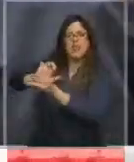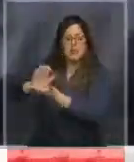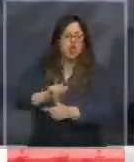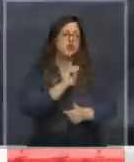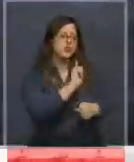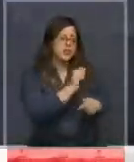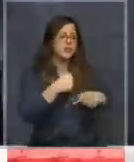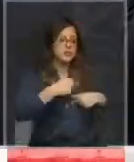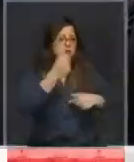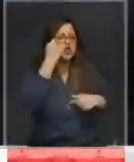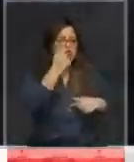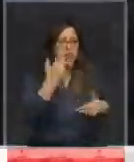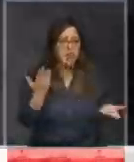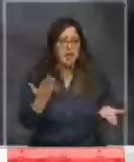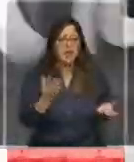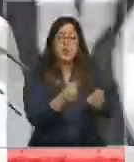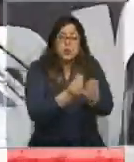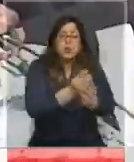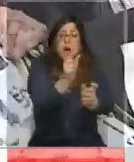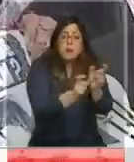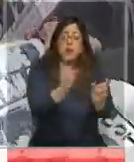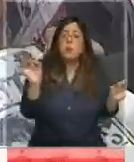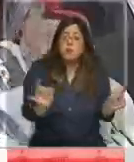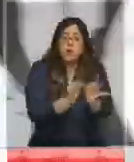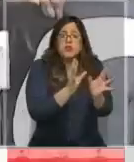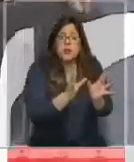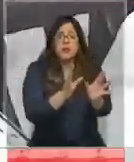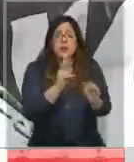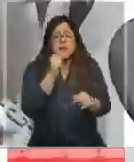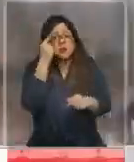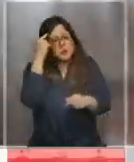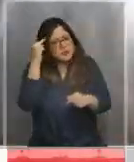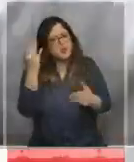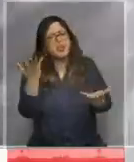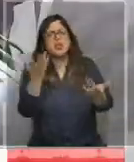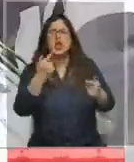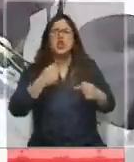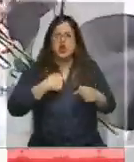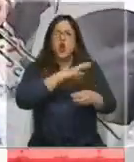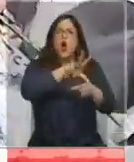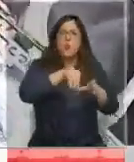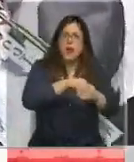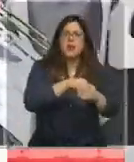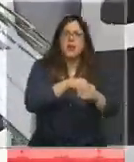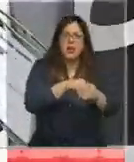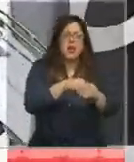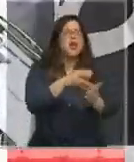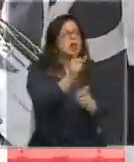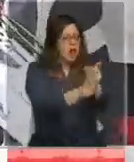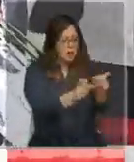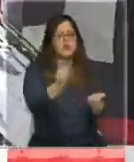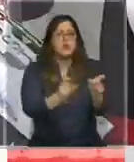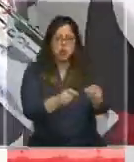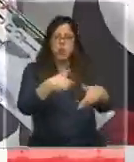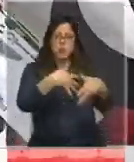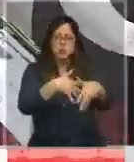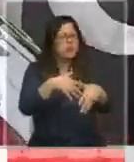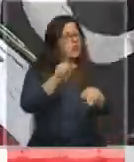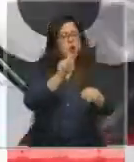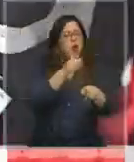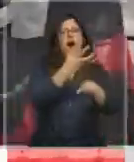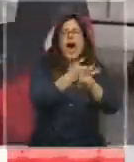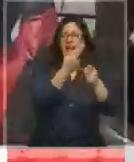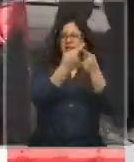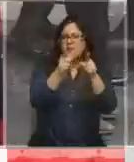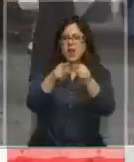Cuando son temas de Estado. Y yo sé que a mucha gente le puede parecer como que estoy con el pueblo. Yo creo que hay otras formas de estar con el